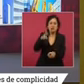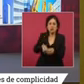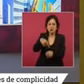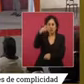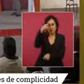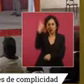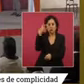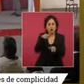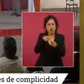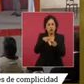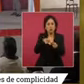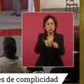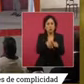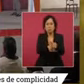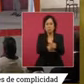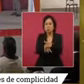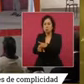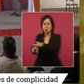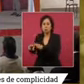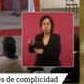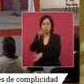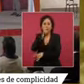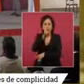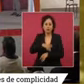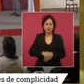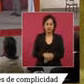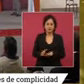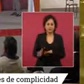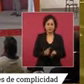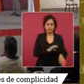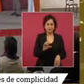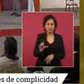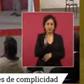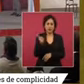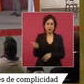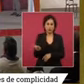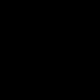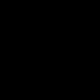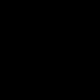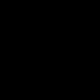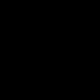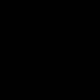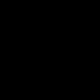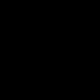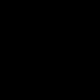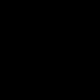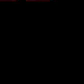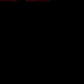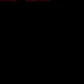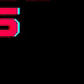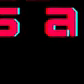también y bueno una serie de universidades que en realidad se prestaban a trasladar este tipo de recursos